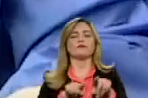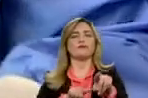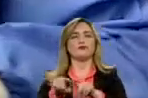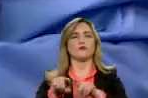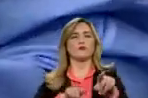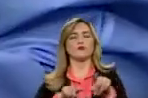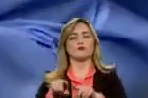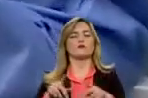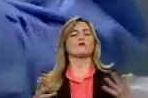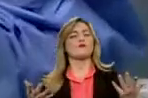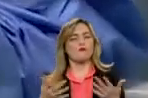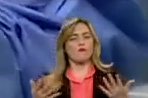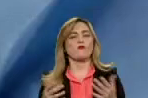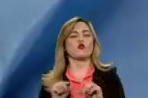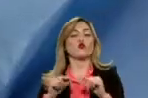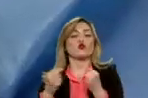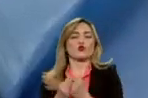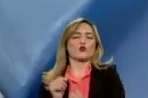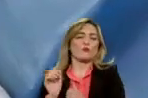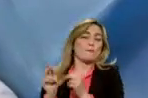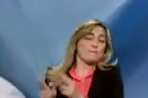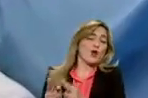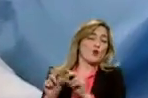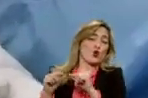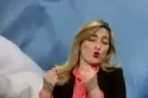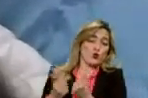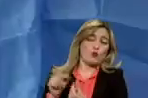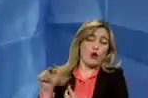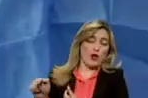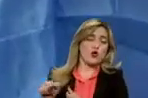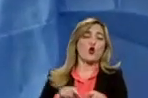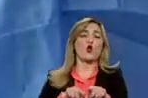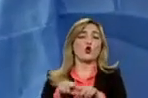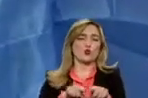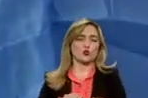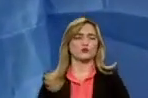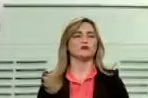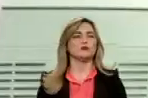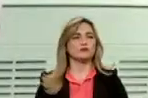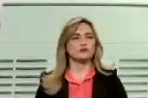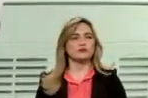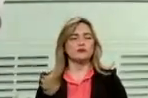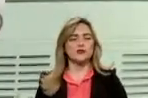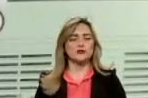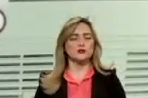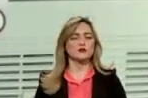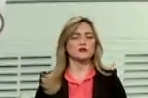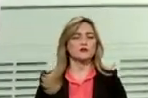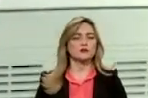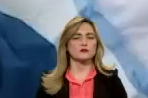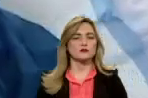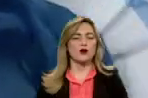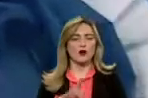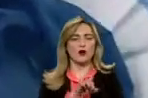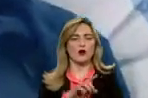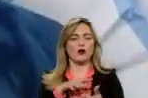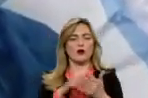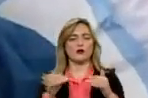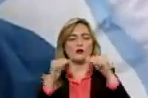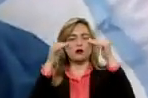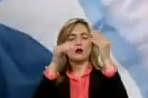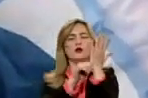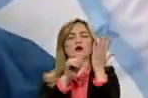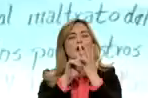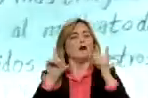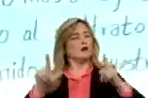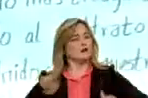y oposición cerrado, es decir, únicamente destinado para este grupo. Esto último, tal como ocurre en el caso de los médicos posgradistas del